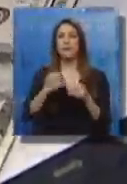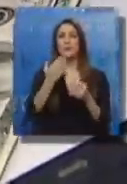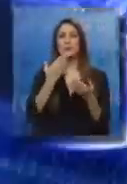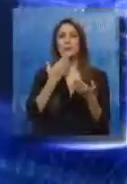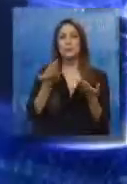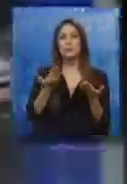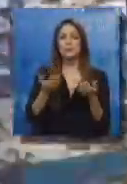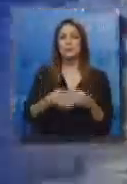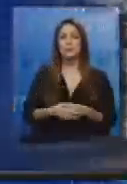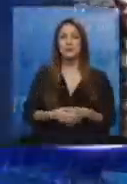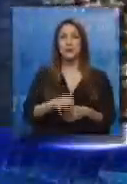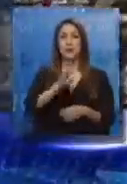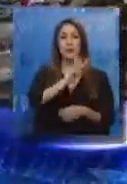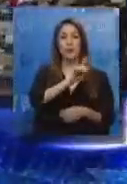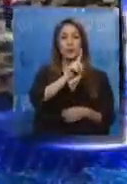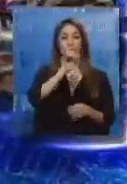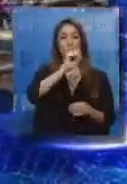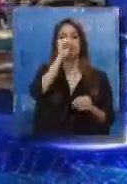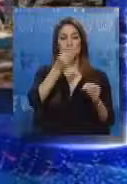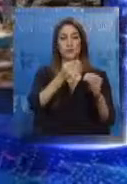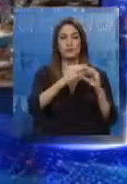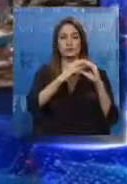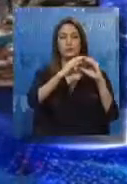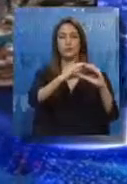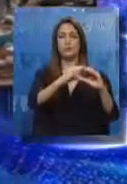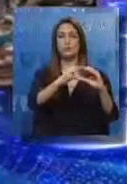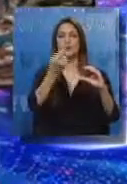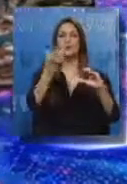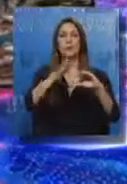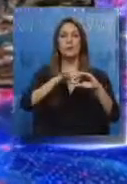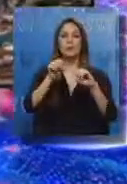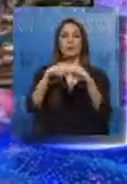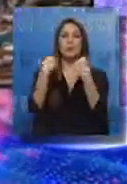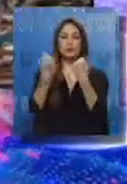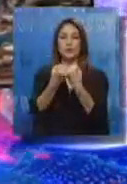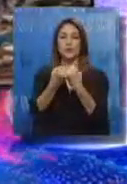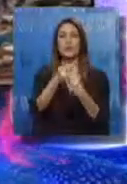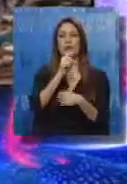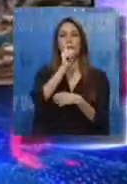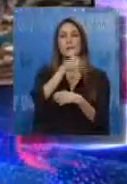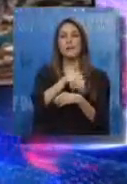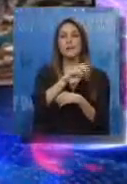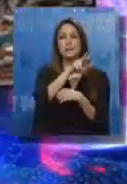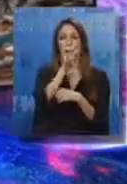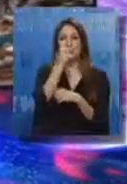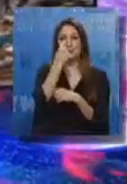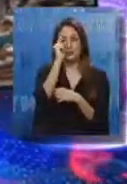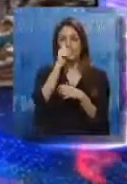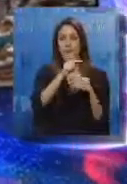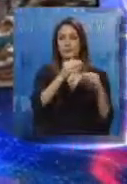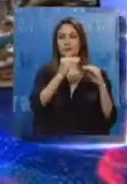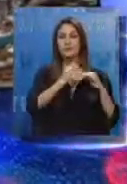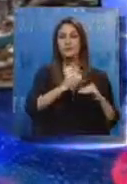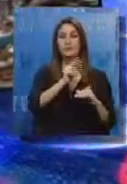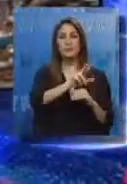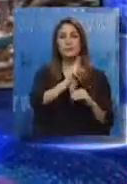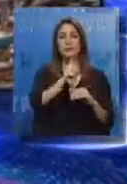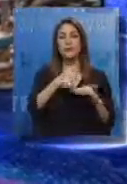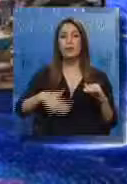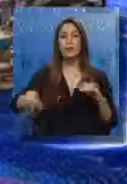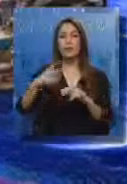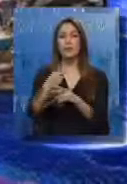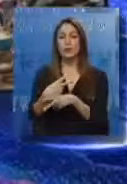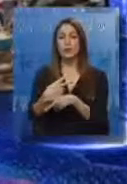manera. 41% se destinará a la reconstrucción del sector social, 1.369 millones. 31% para el sector